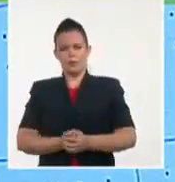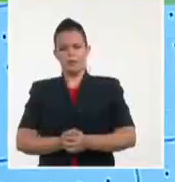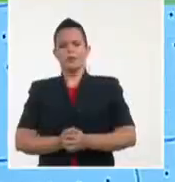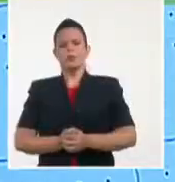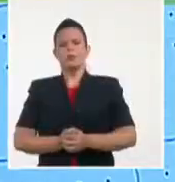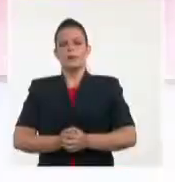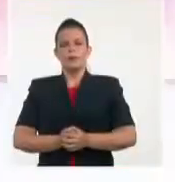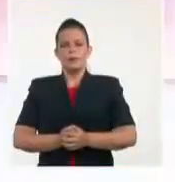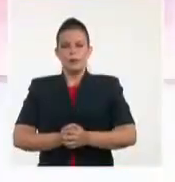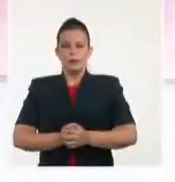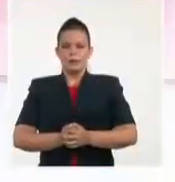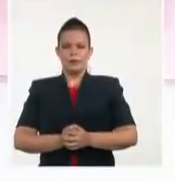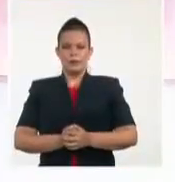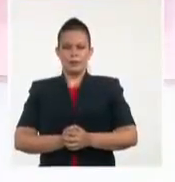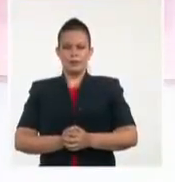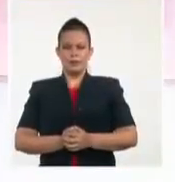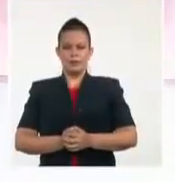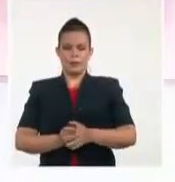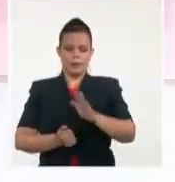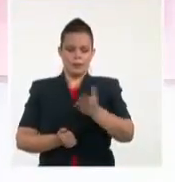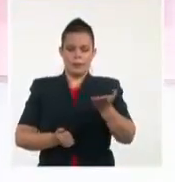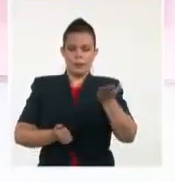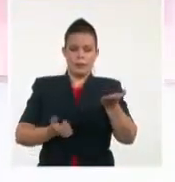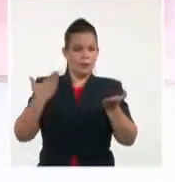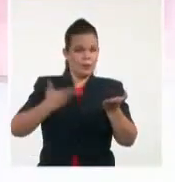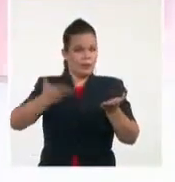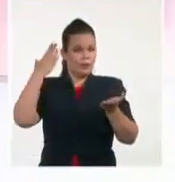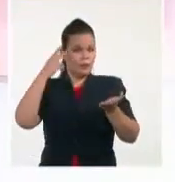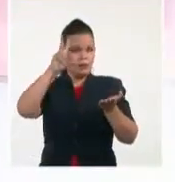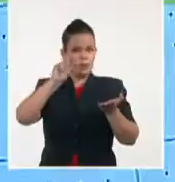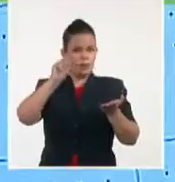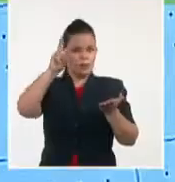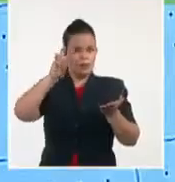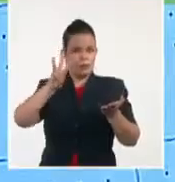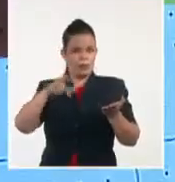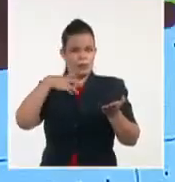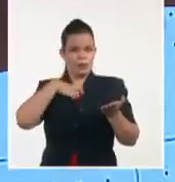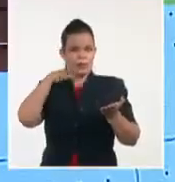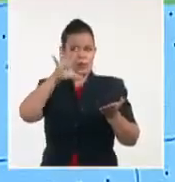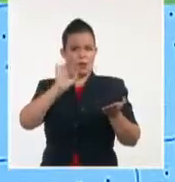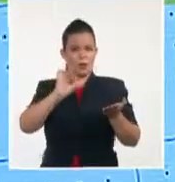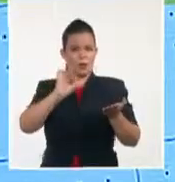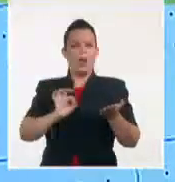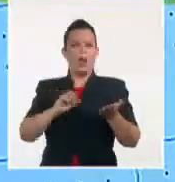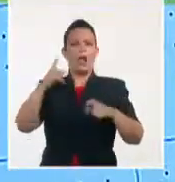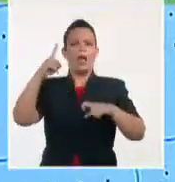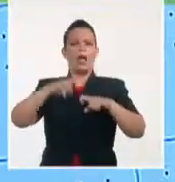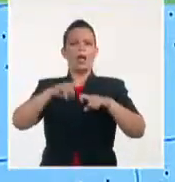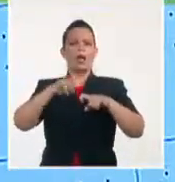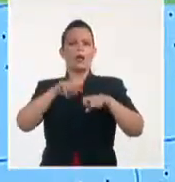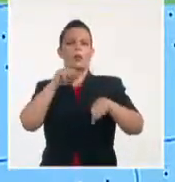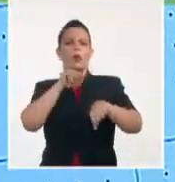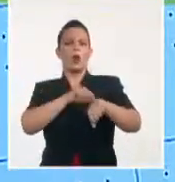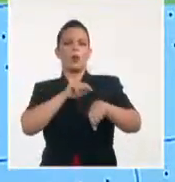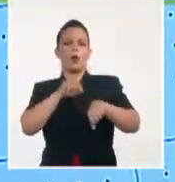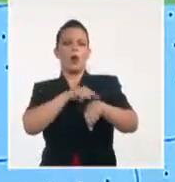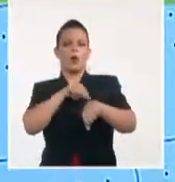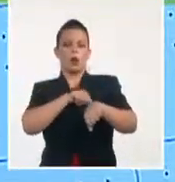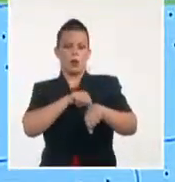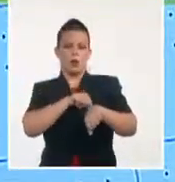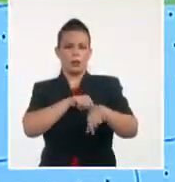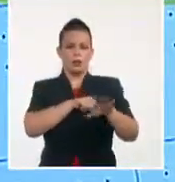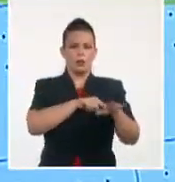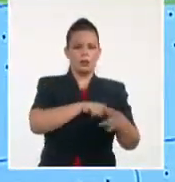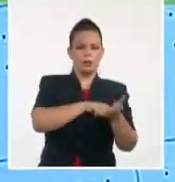nada menos que a 50 kilómetros por hora. Lo que pasa es que no se desarrolló, aquí se